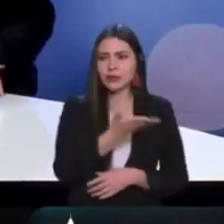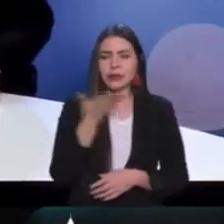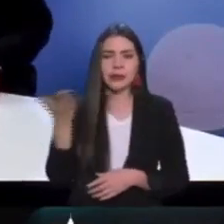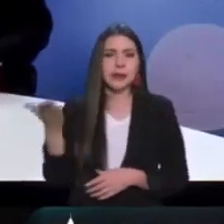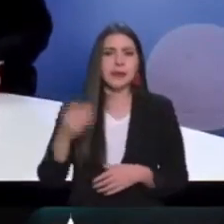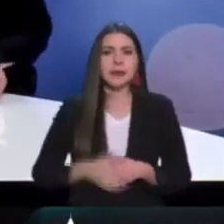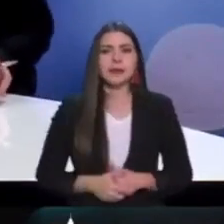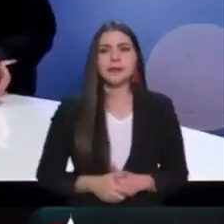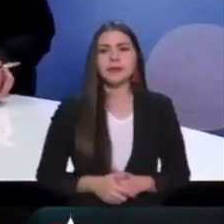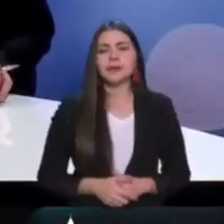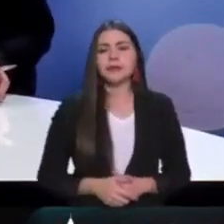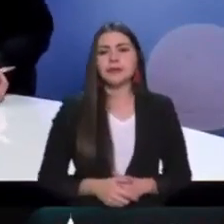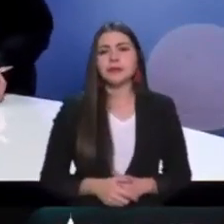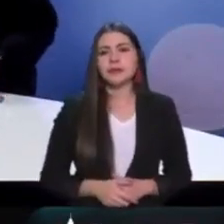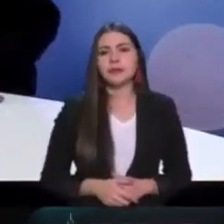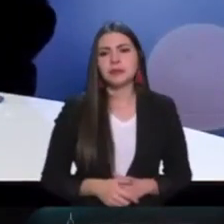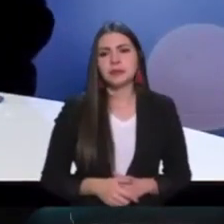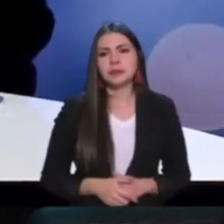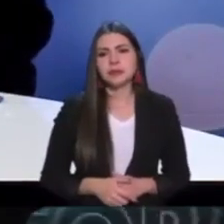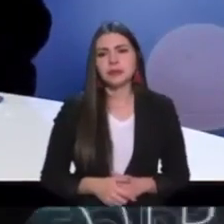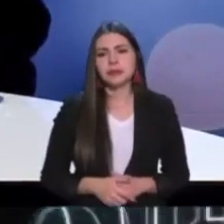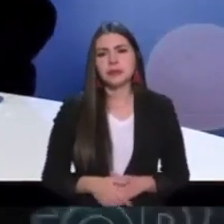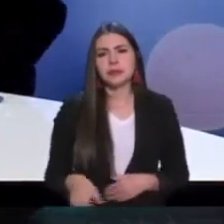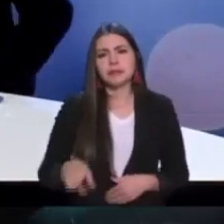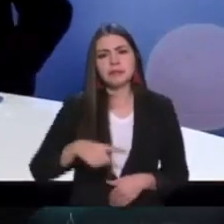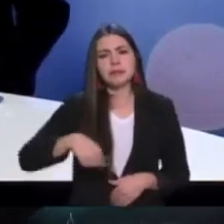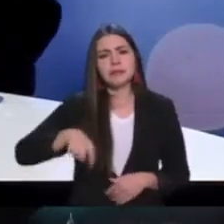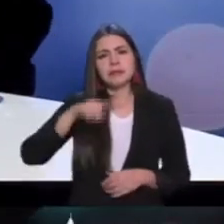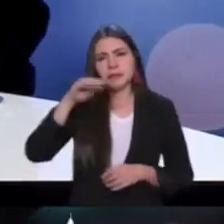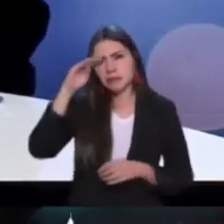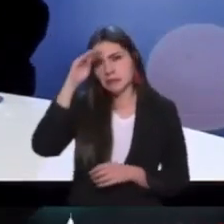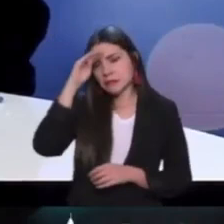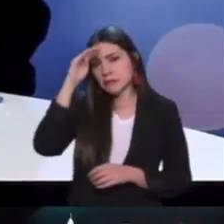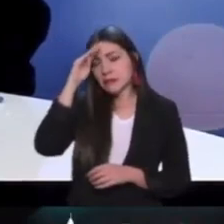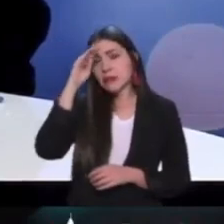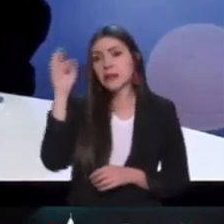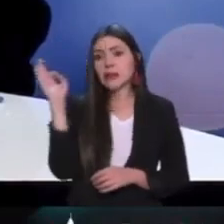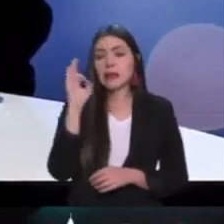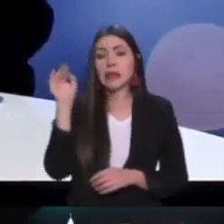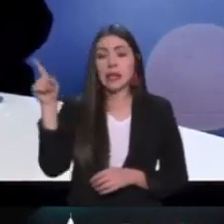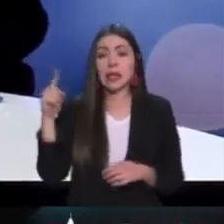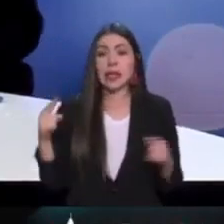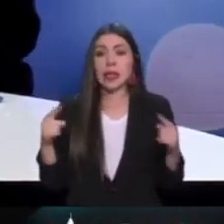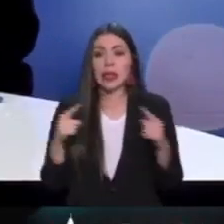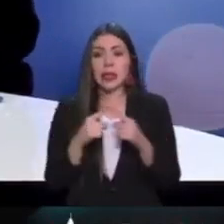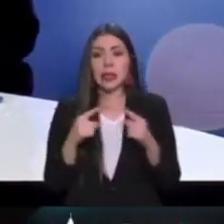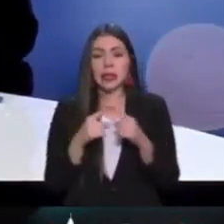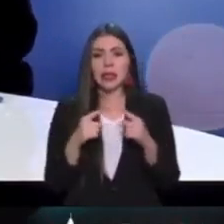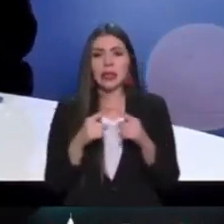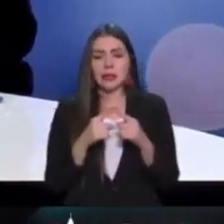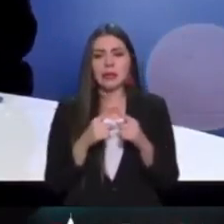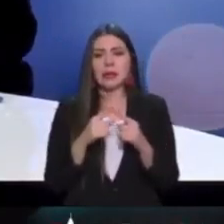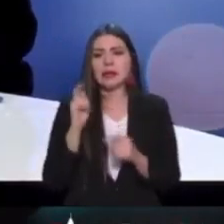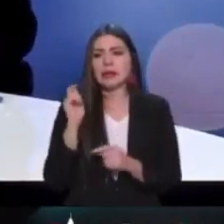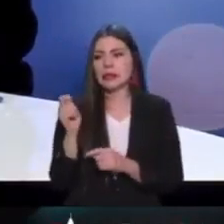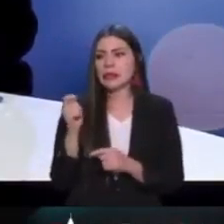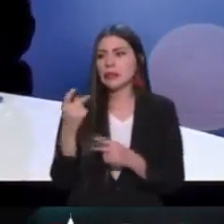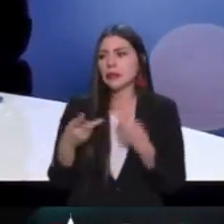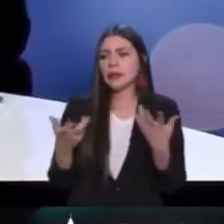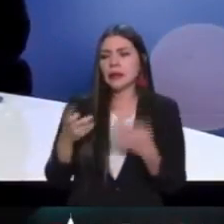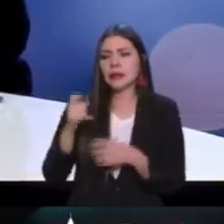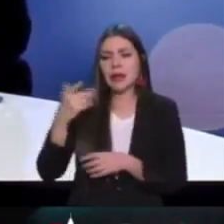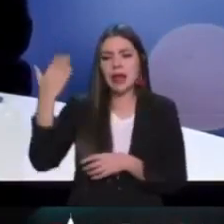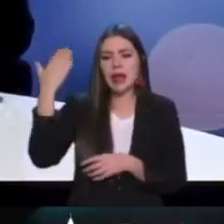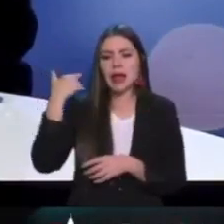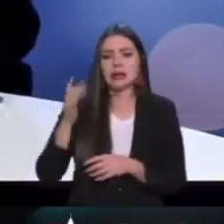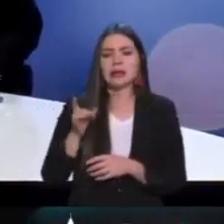noches. Mónica, pues se esperaba, claro que se esperaba una reacción de la Iglesia frente a lo que ha venido decidiendo la Suprema Corte